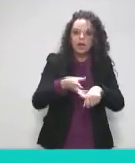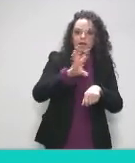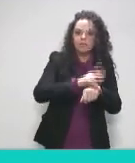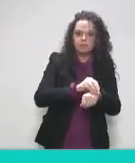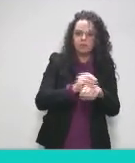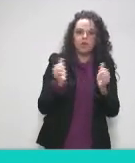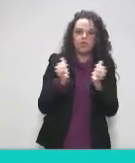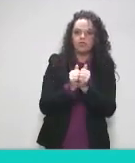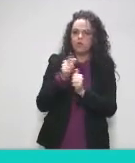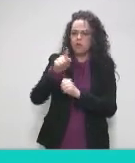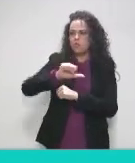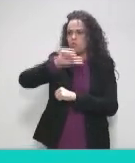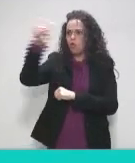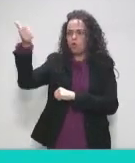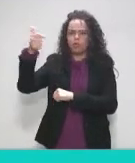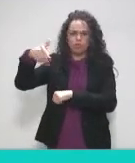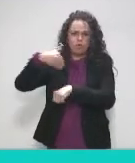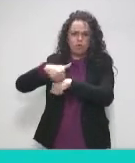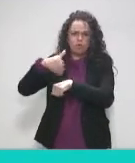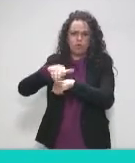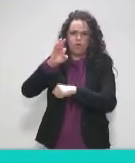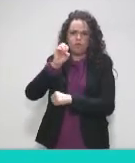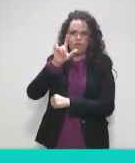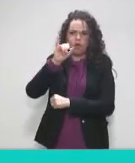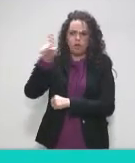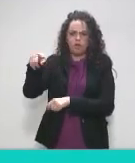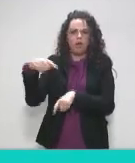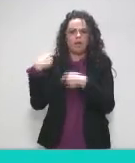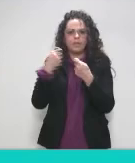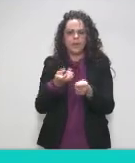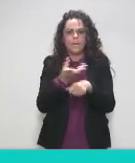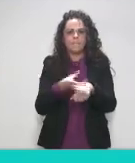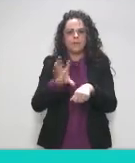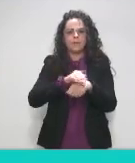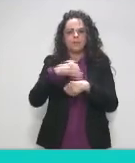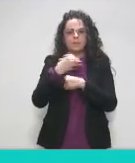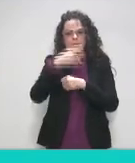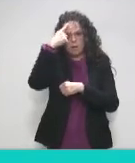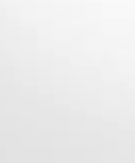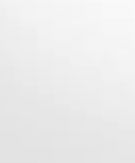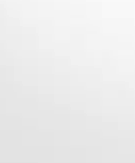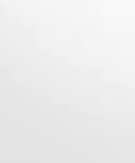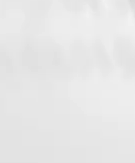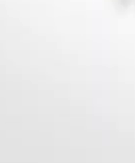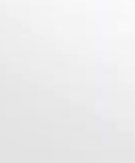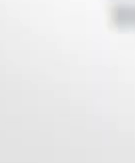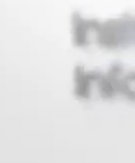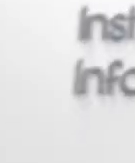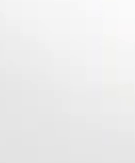proporcionó la documentación que da cuenta del permiso provisional del 5